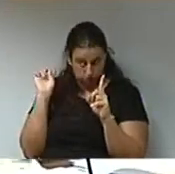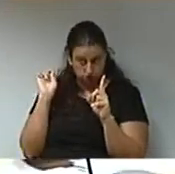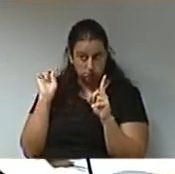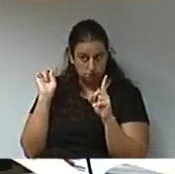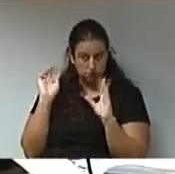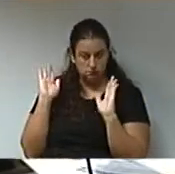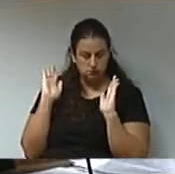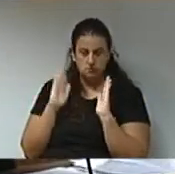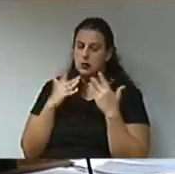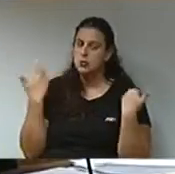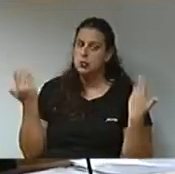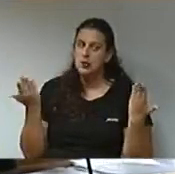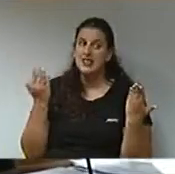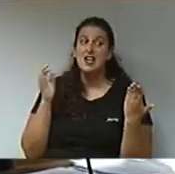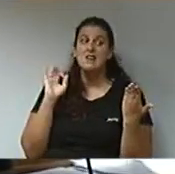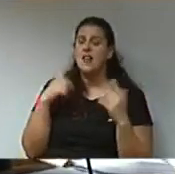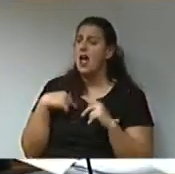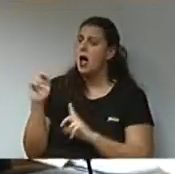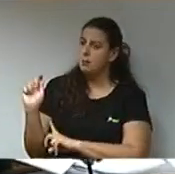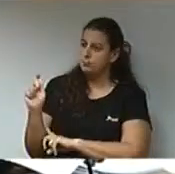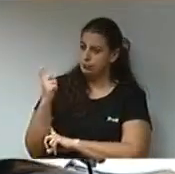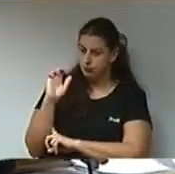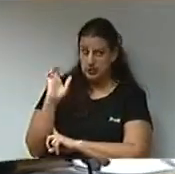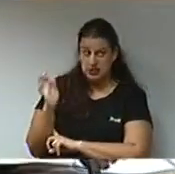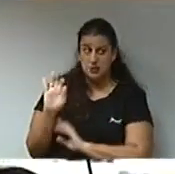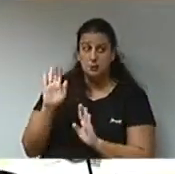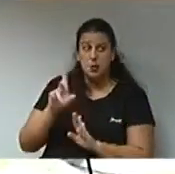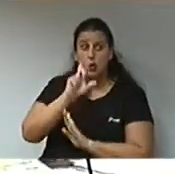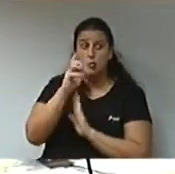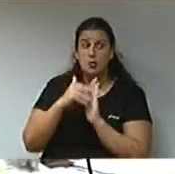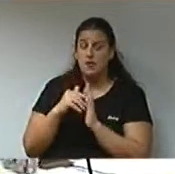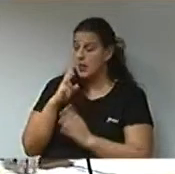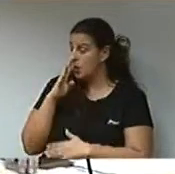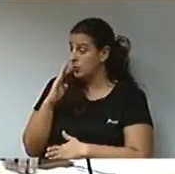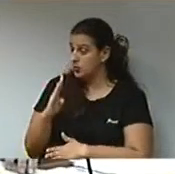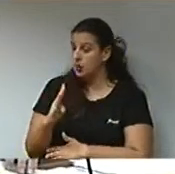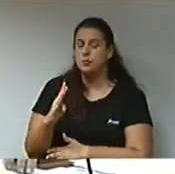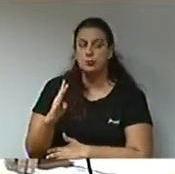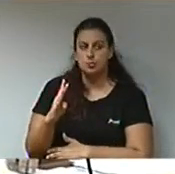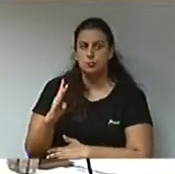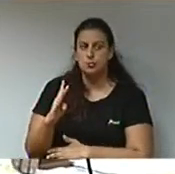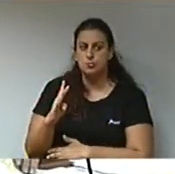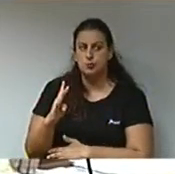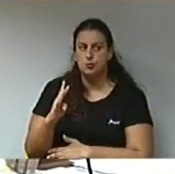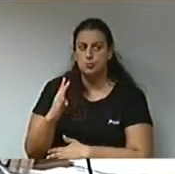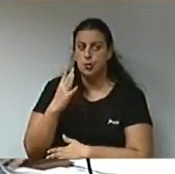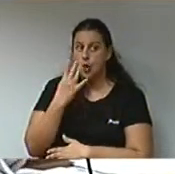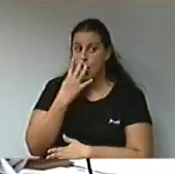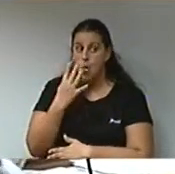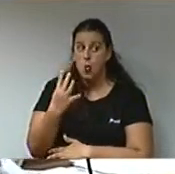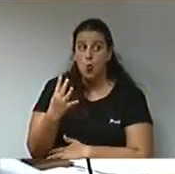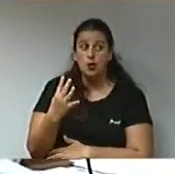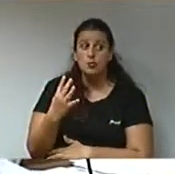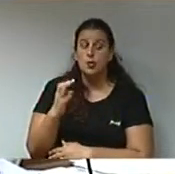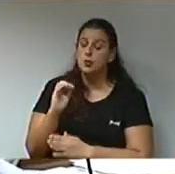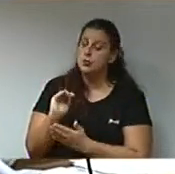tanto, es cierto que no lo hemos conseguido, pero la Comunidad Valenciana en los últimos 4 años ha conseguido recibir